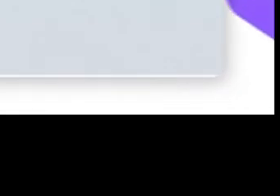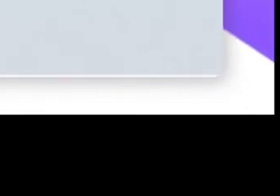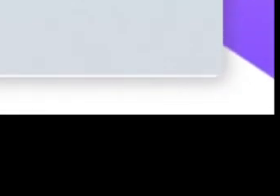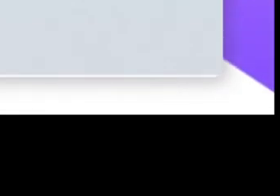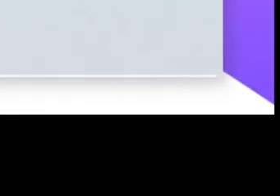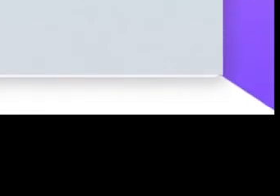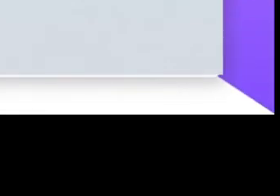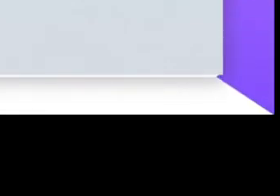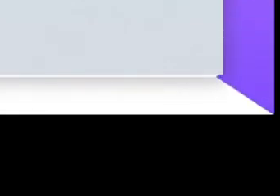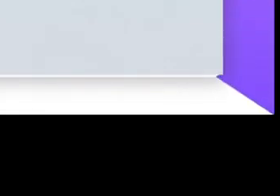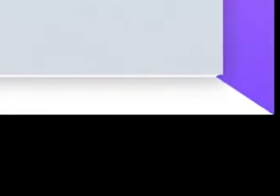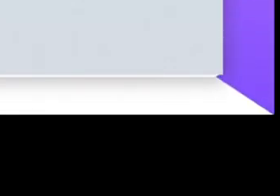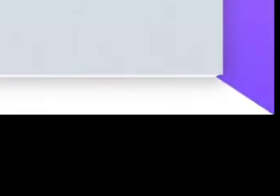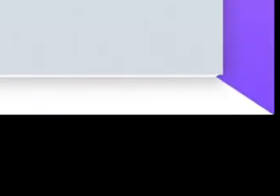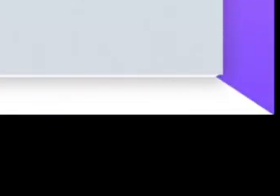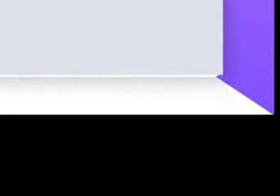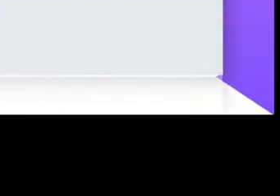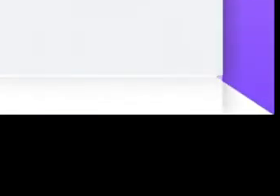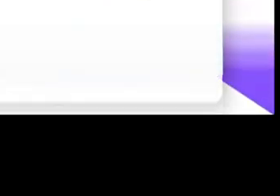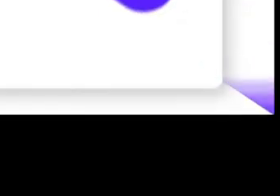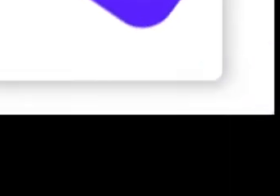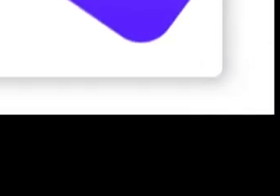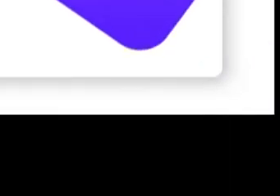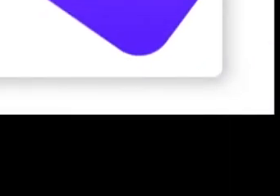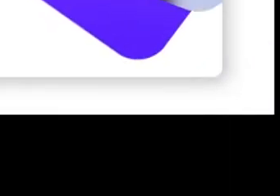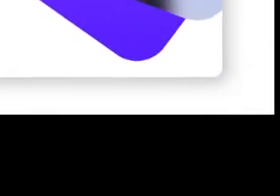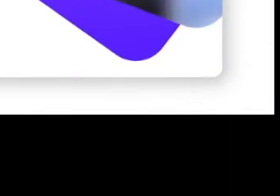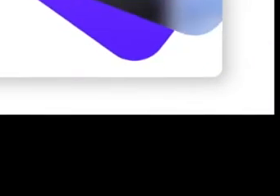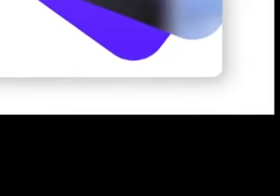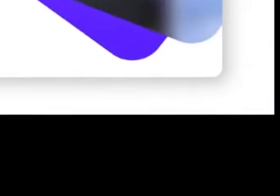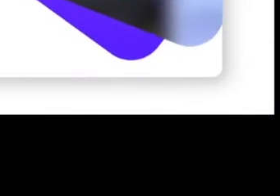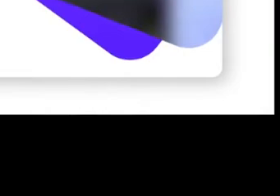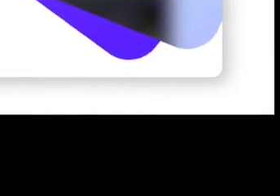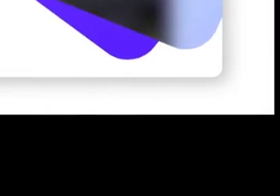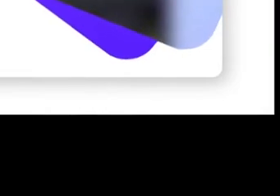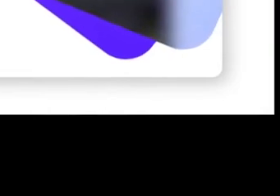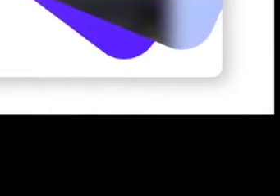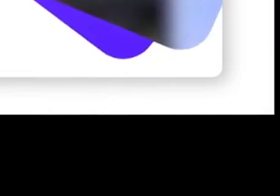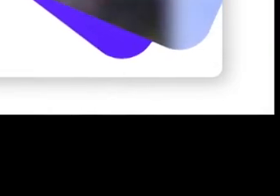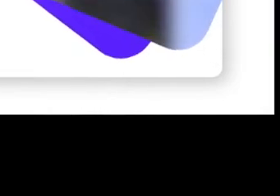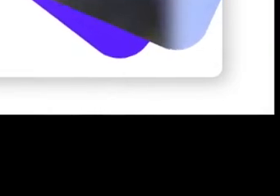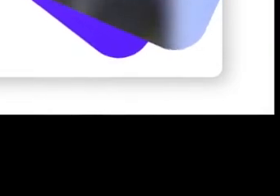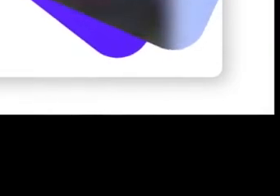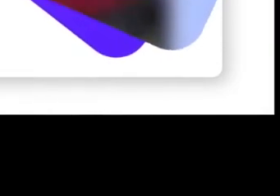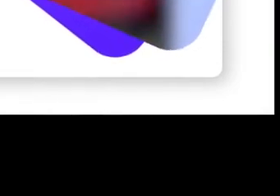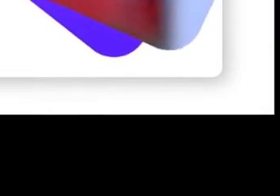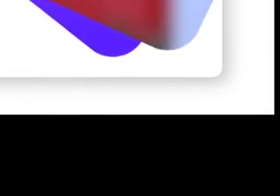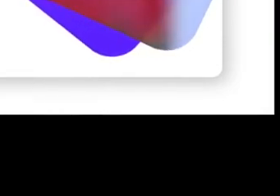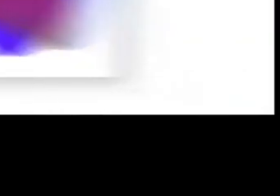Juntos podemos prevenir el dengue. En tu casa, evita tener objetos que contengan agua.